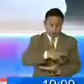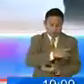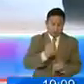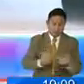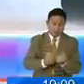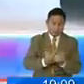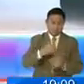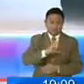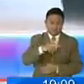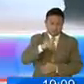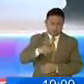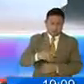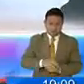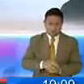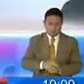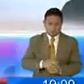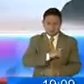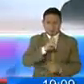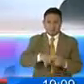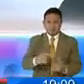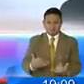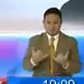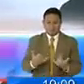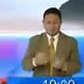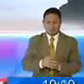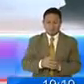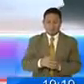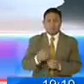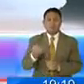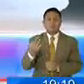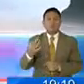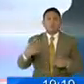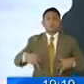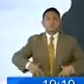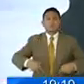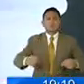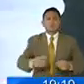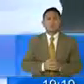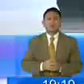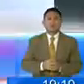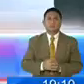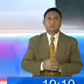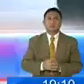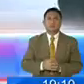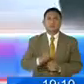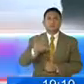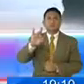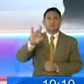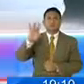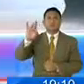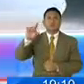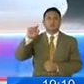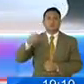Consejo Nacional Electoral, hasta este momento el porcentaje consumido ya del Fondo de Promoción Electoral es el